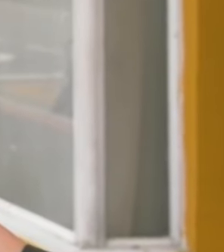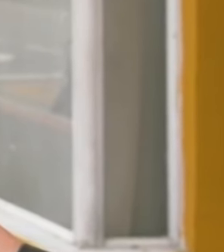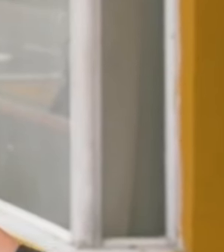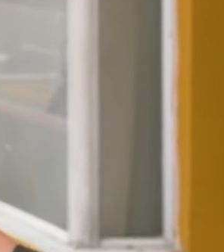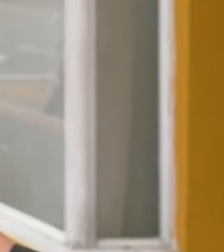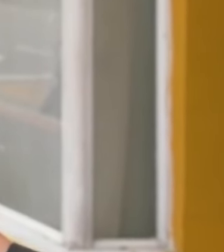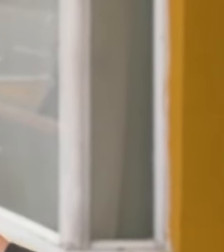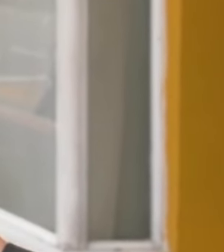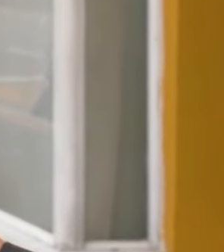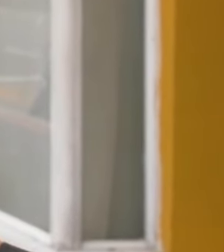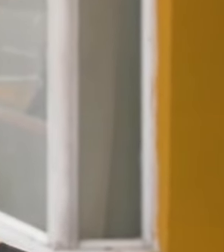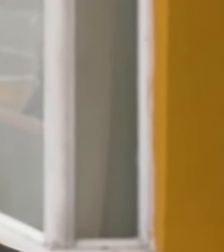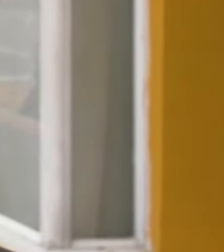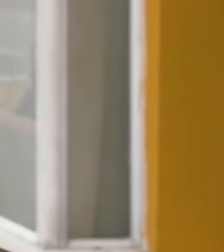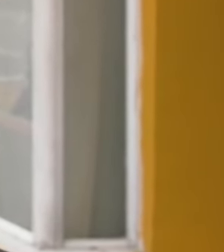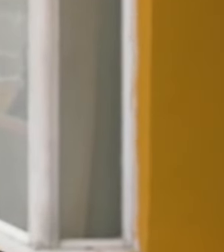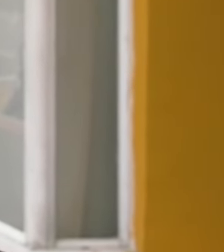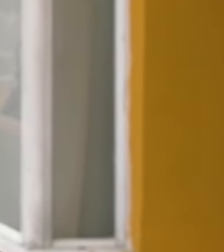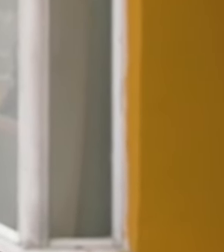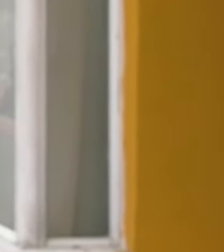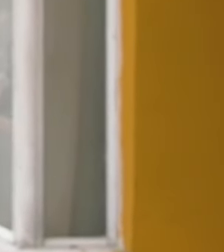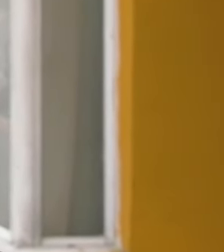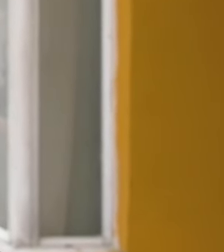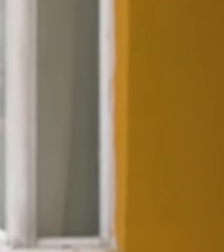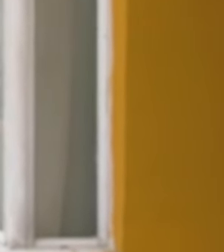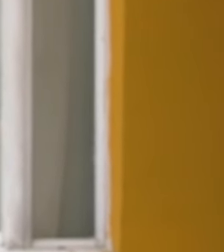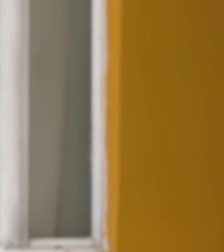lavar el carro, nada de agua para